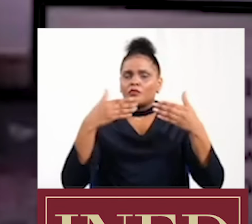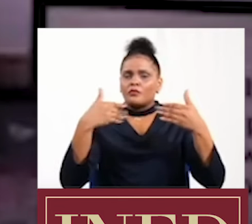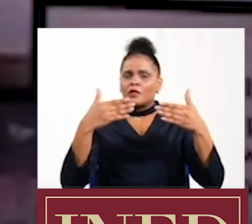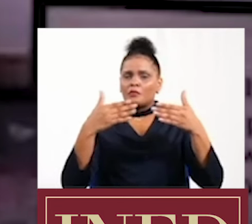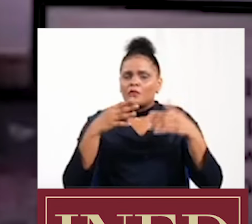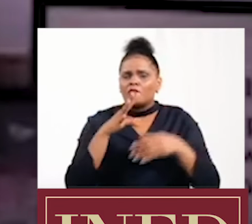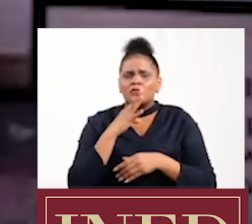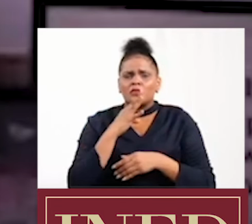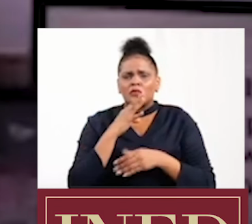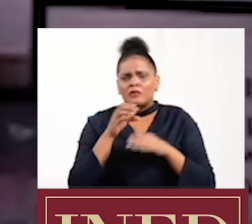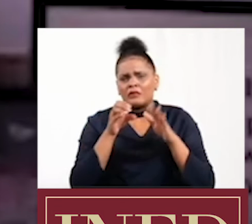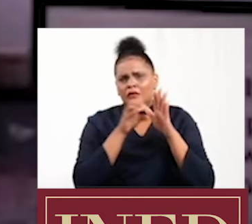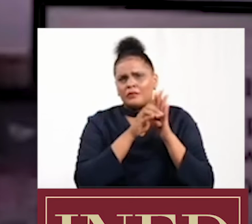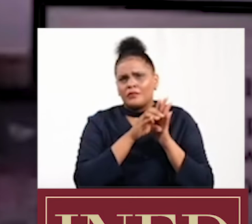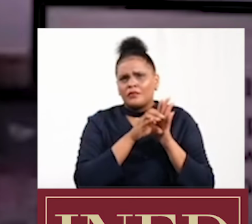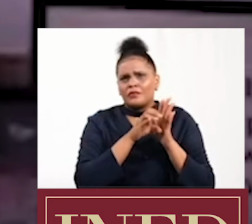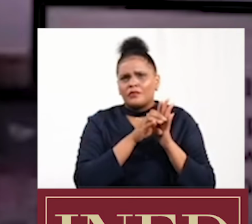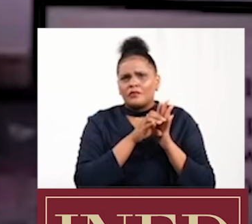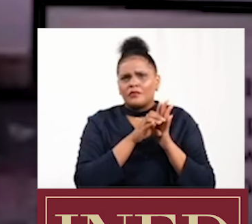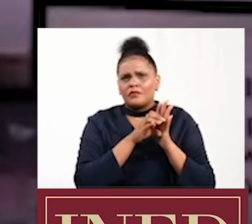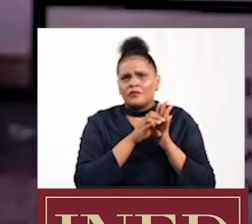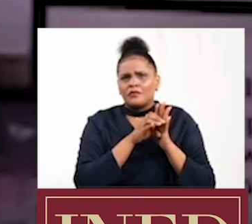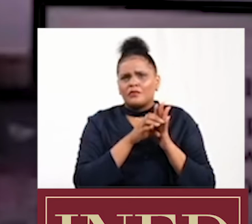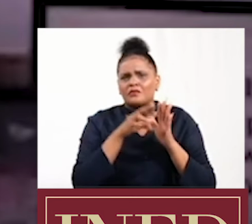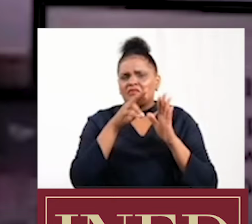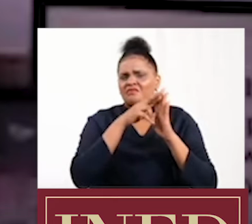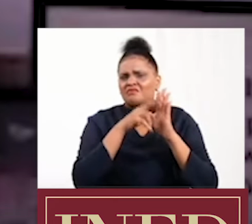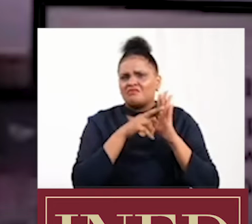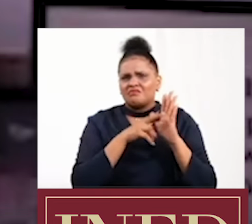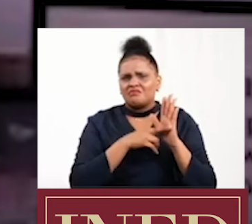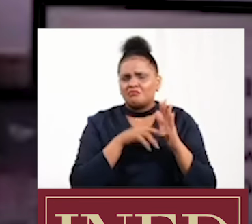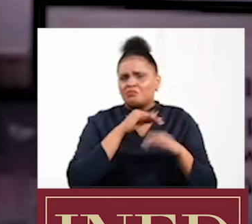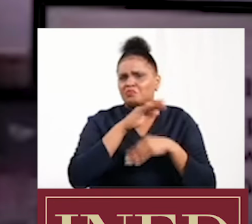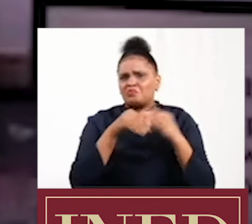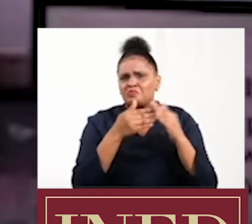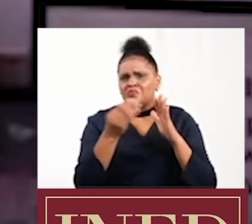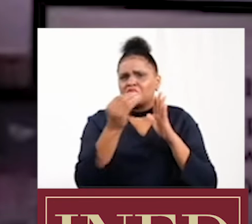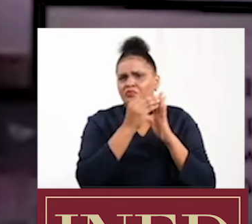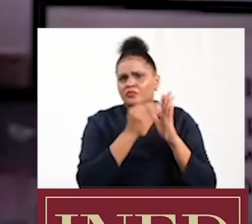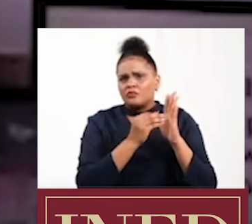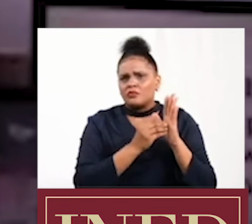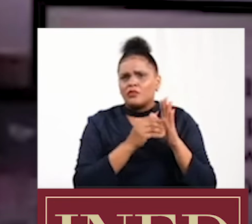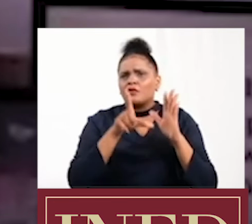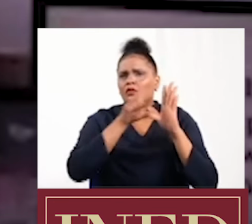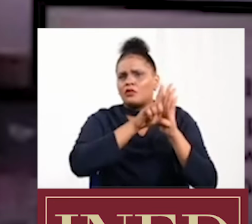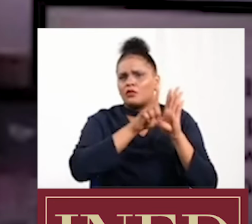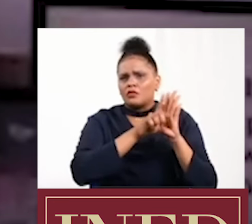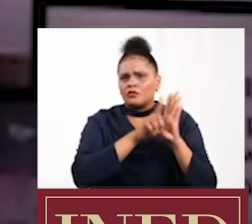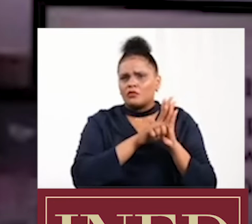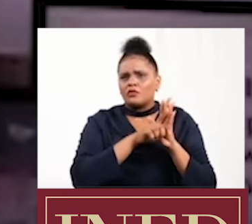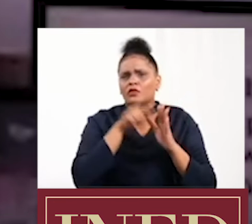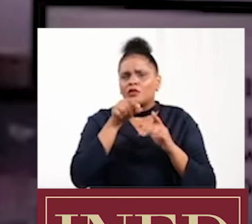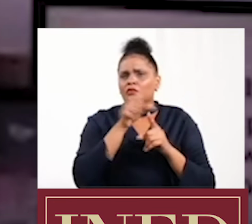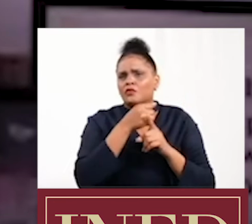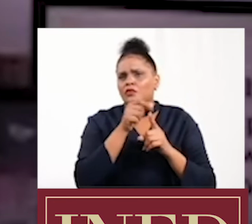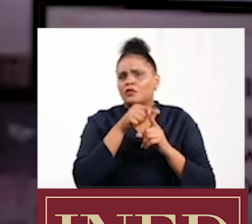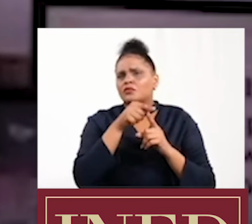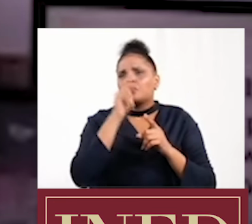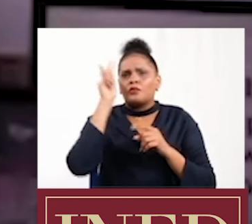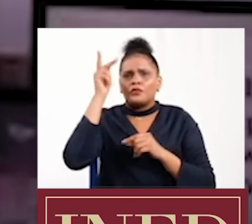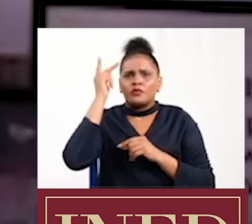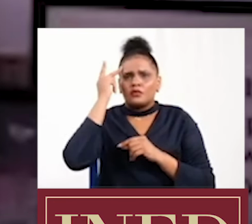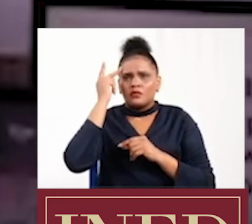ejemplo en algunas leyes que se han regulado nosotros de calidad sino también incluso en la ley de acoso y violencia política en